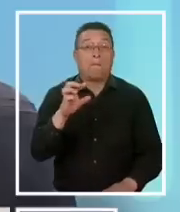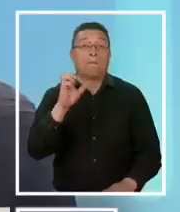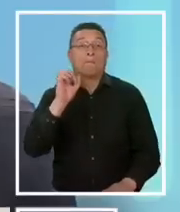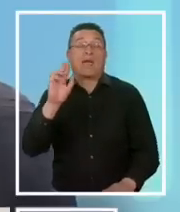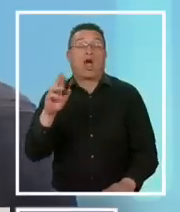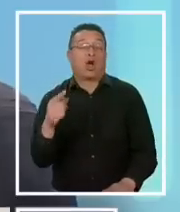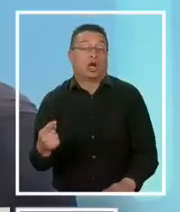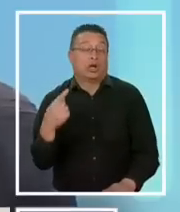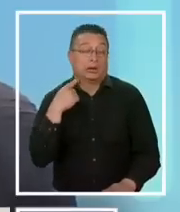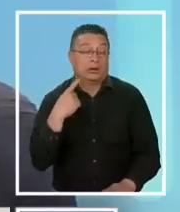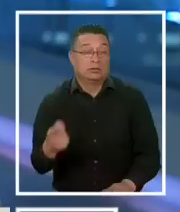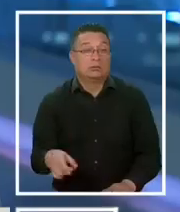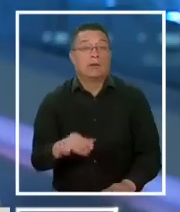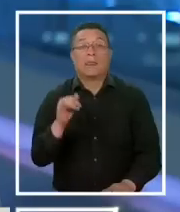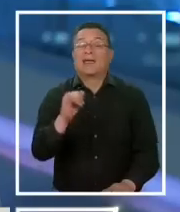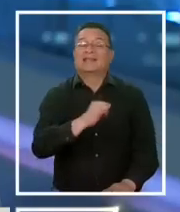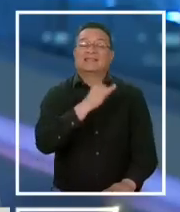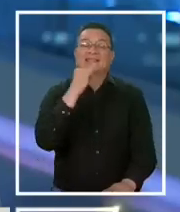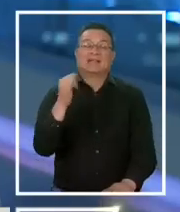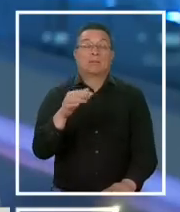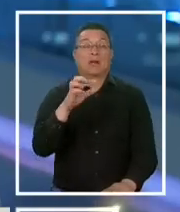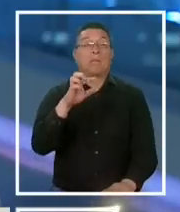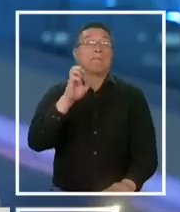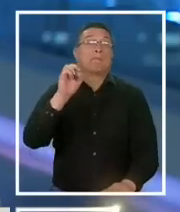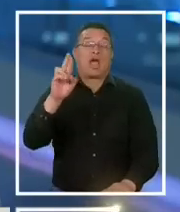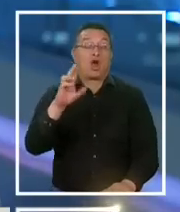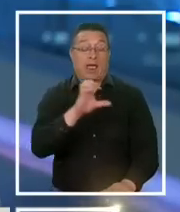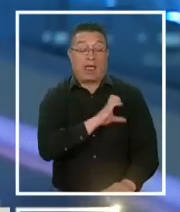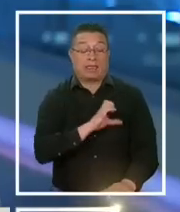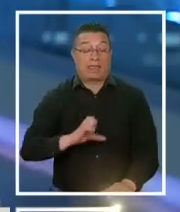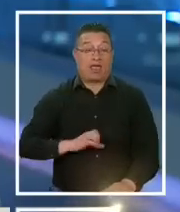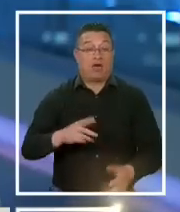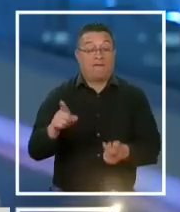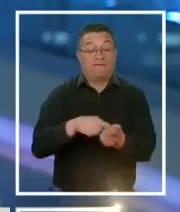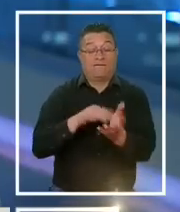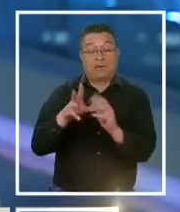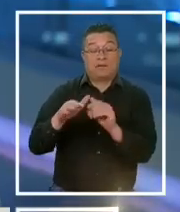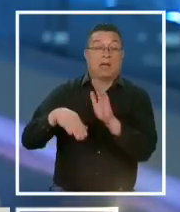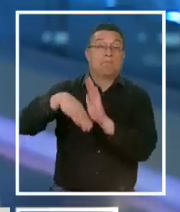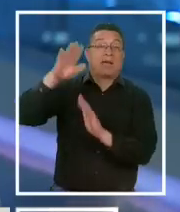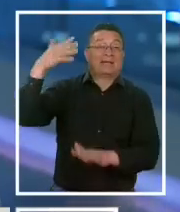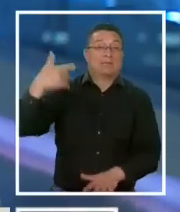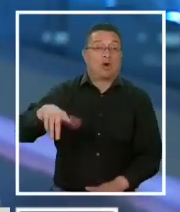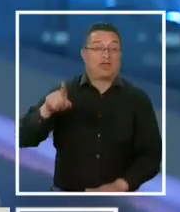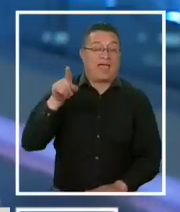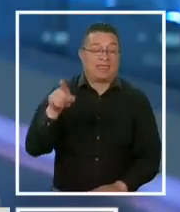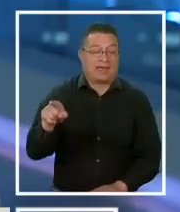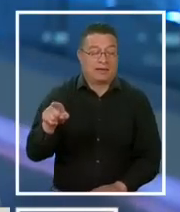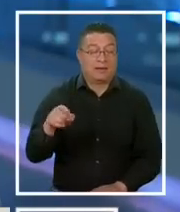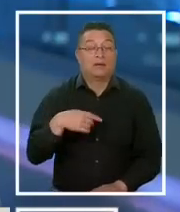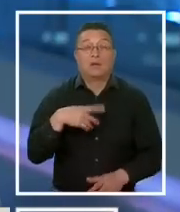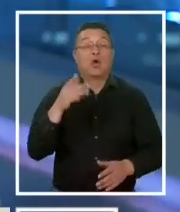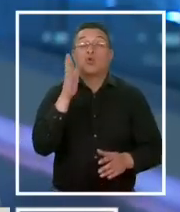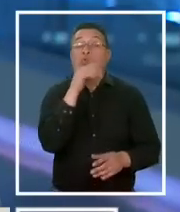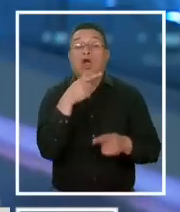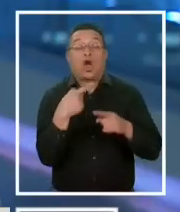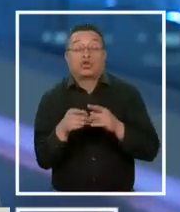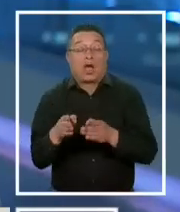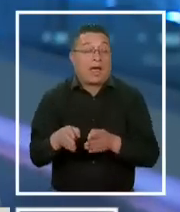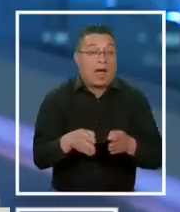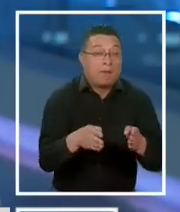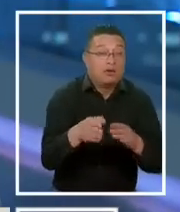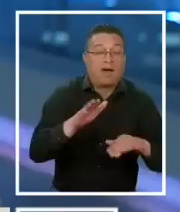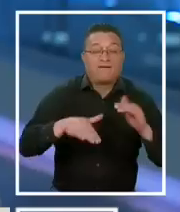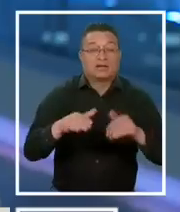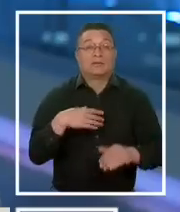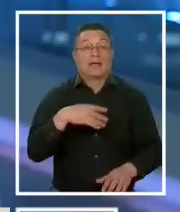el remedio de la enfermedad siempre es peor el estado que la familia el punto es que hay veces que no hay opción y el